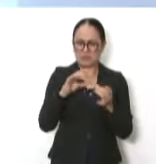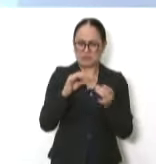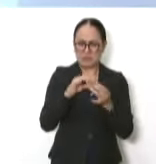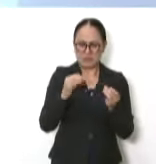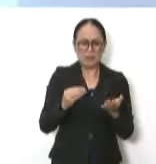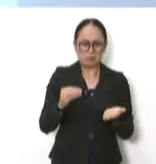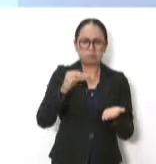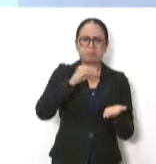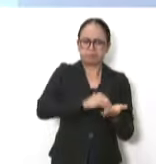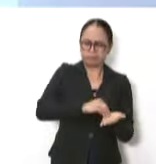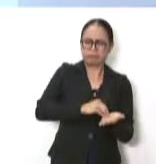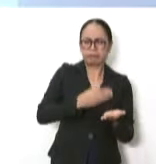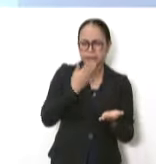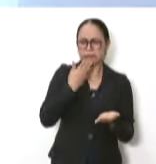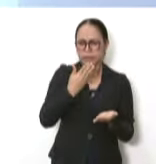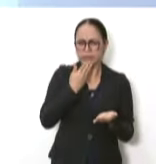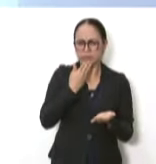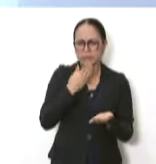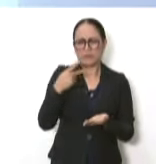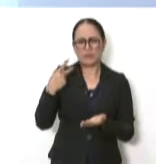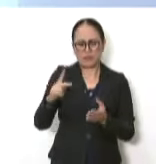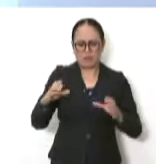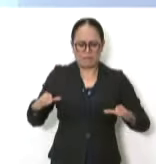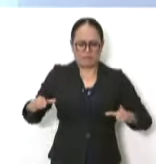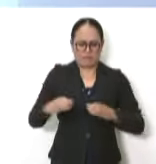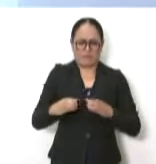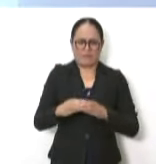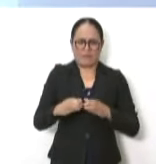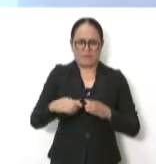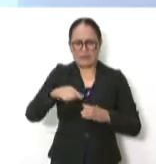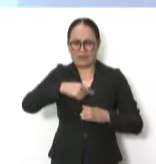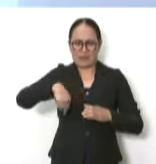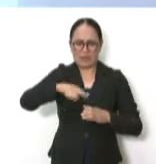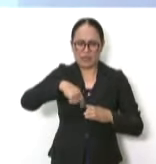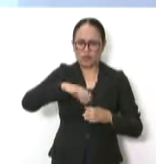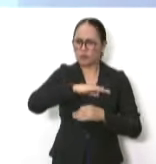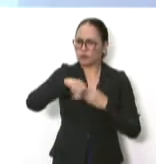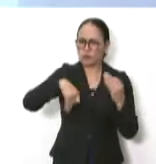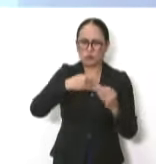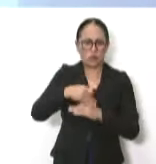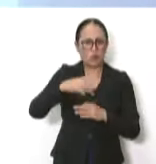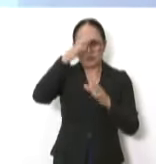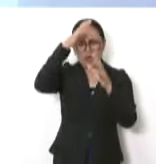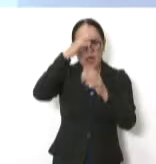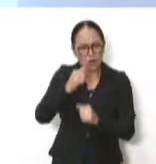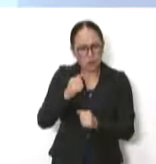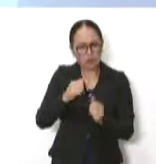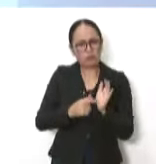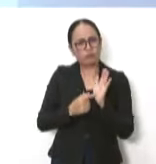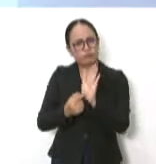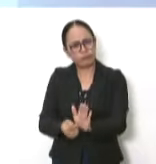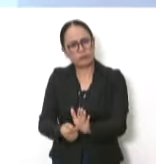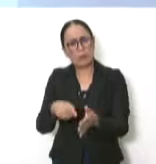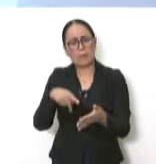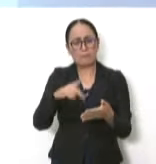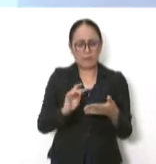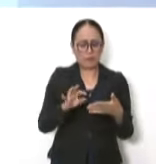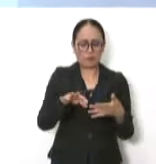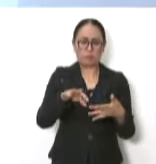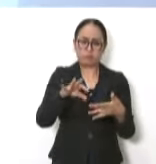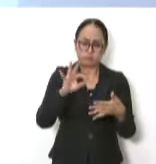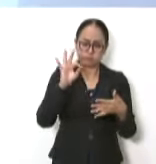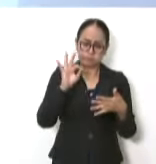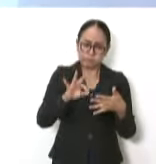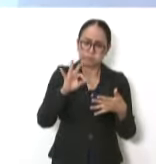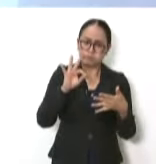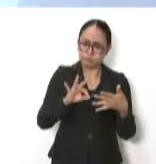ser consideradas, porque es una decisión colegiada, en lo general se acompaña, pero con puntos finos ahí, que